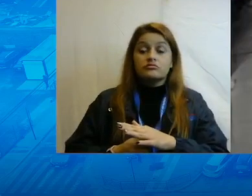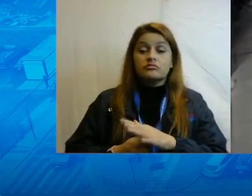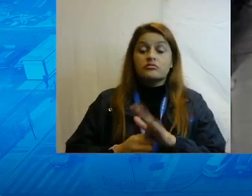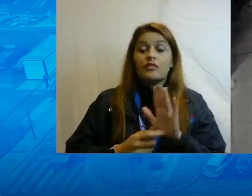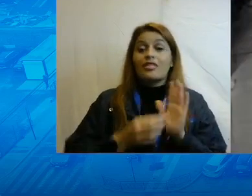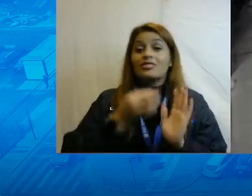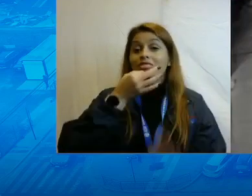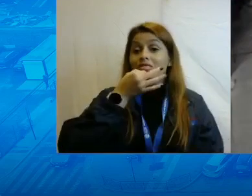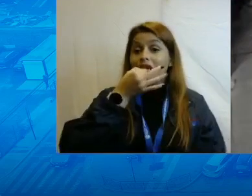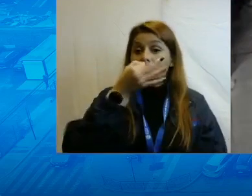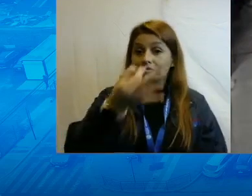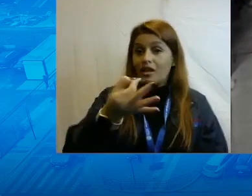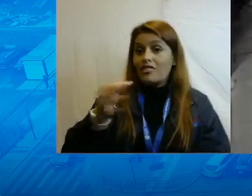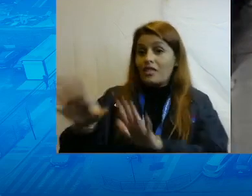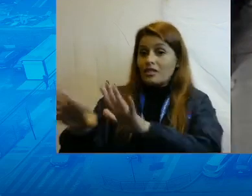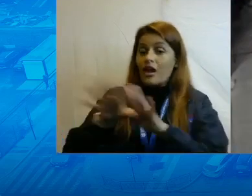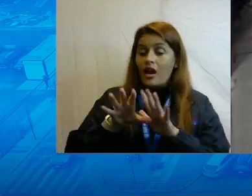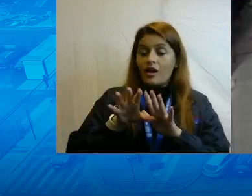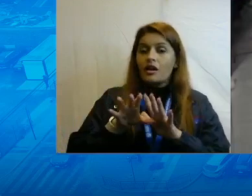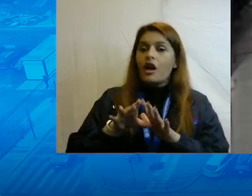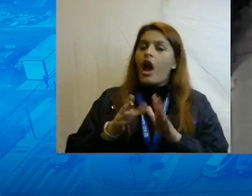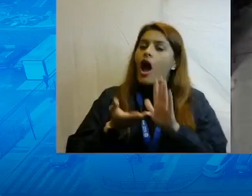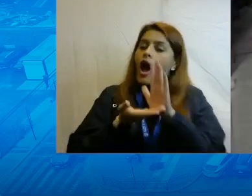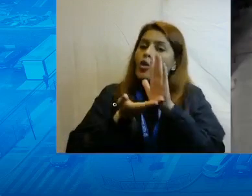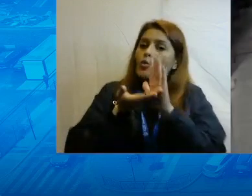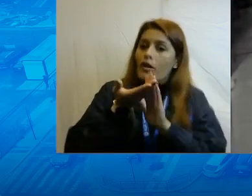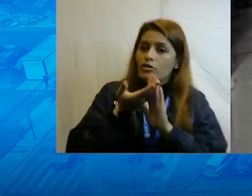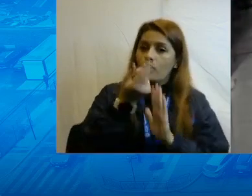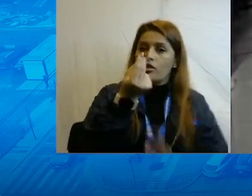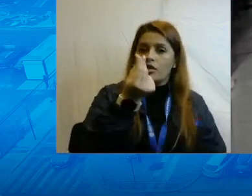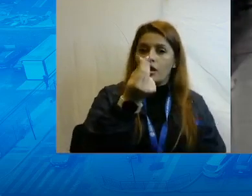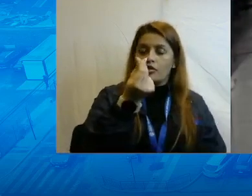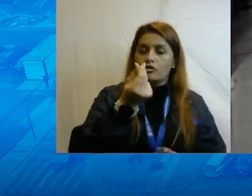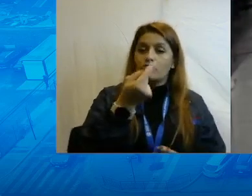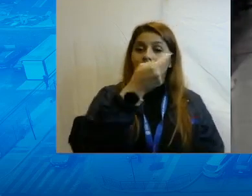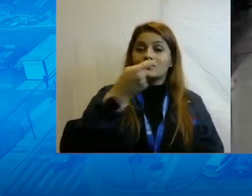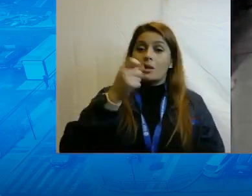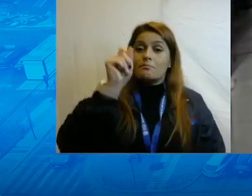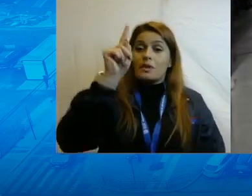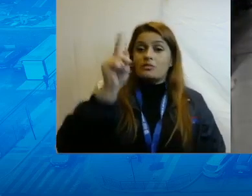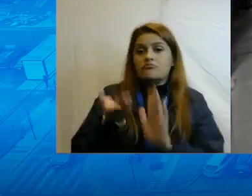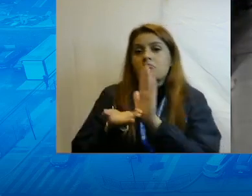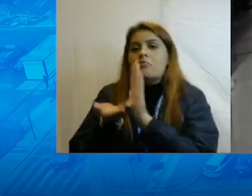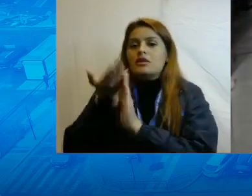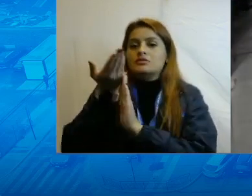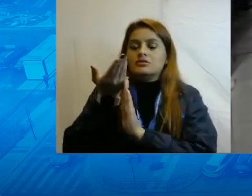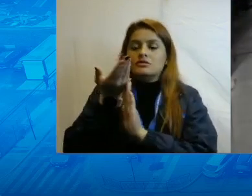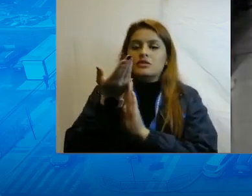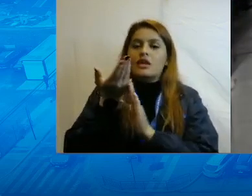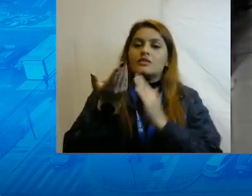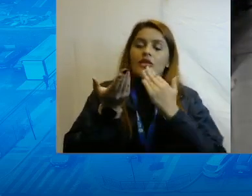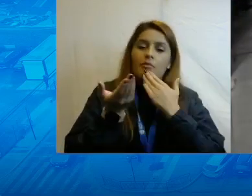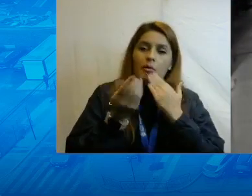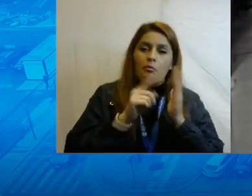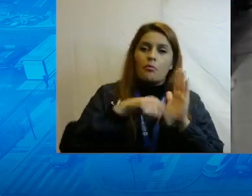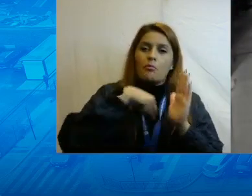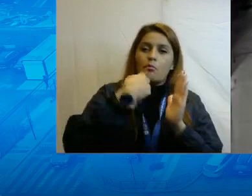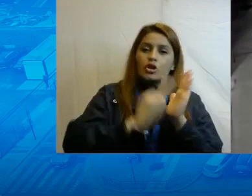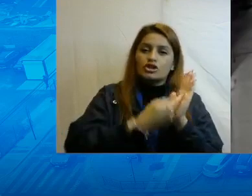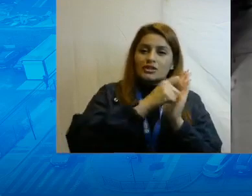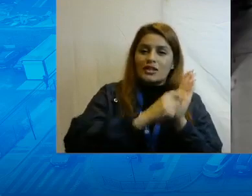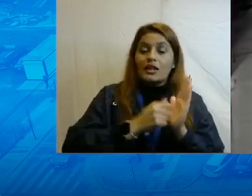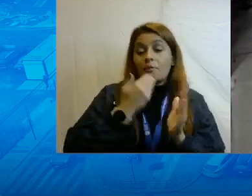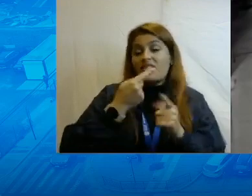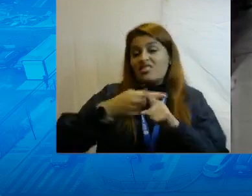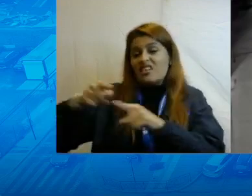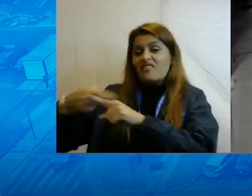Destacar y también mencionar el aumento del presupuesto de 100.000 pesos, tanto por los reajustes como también los distintos